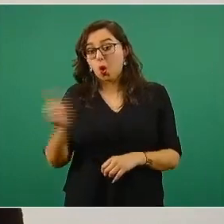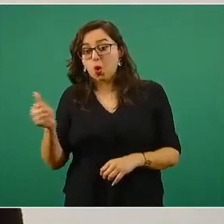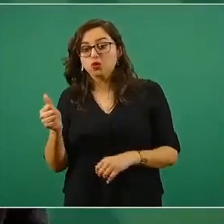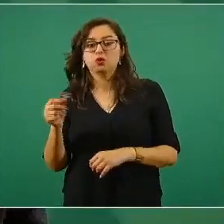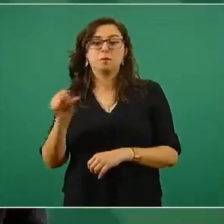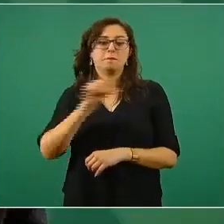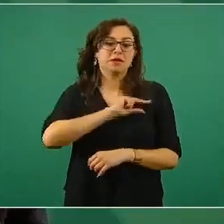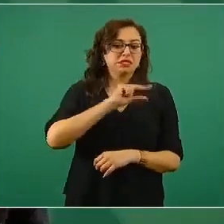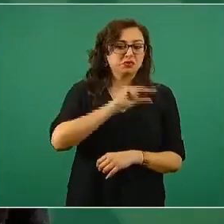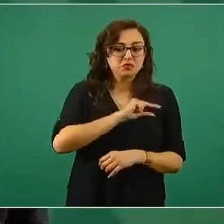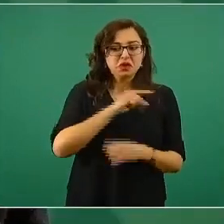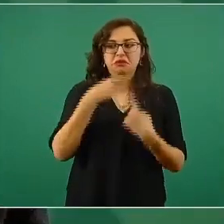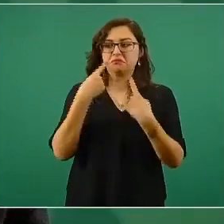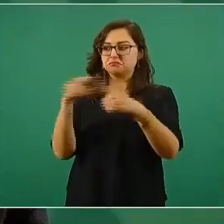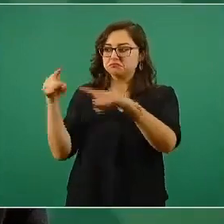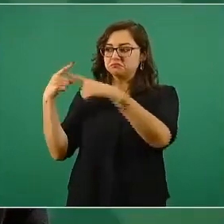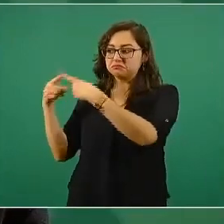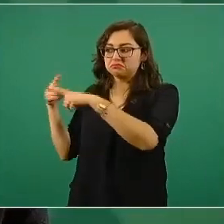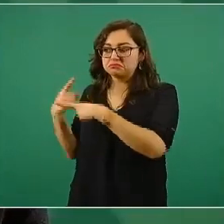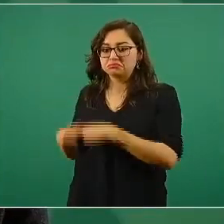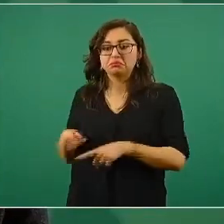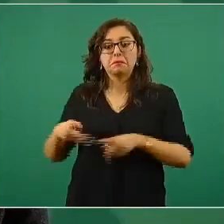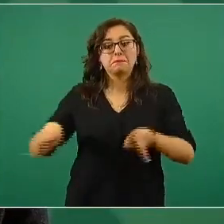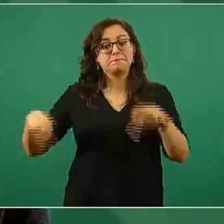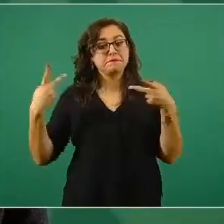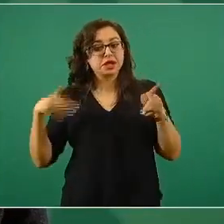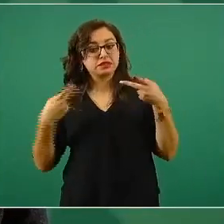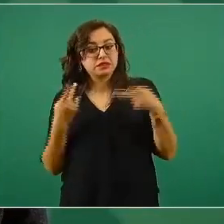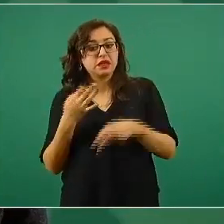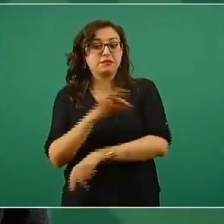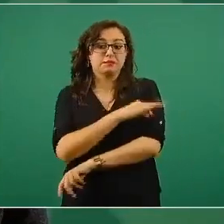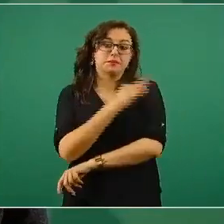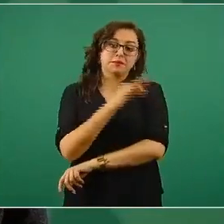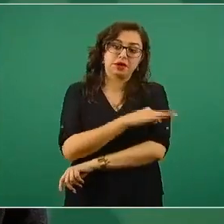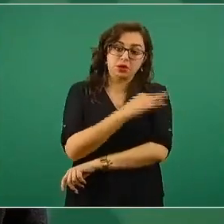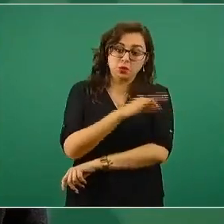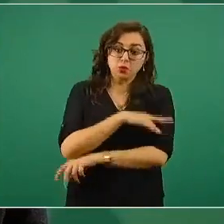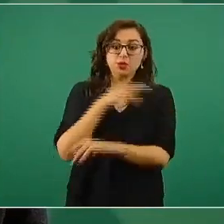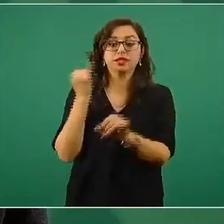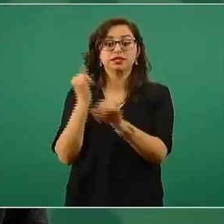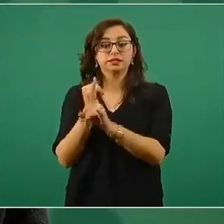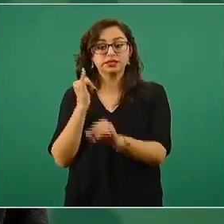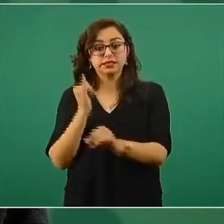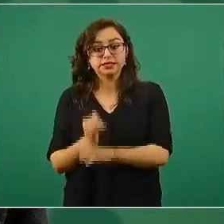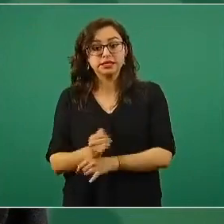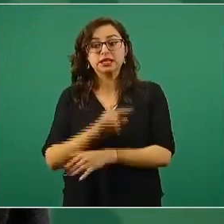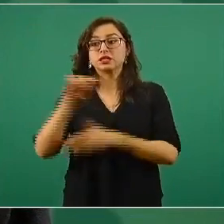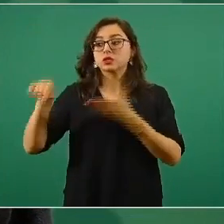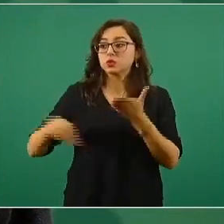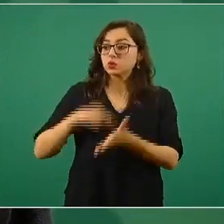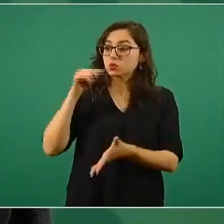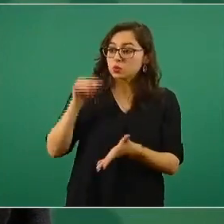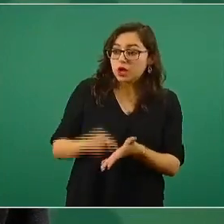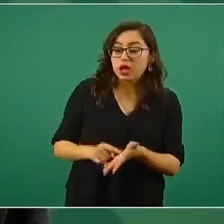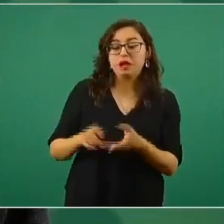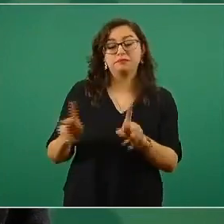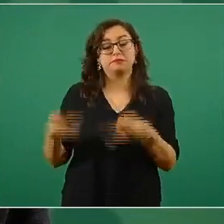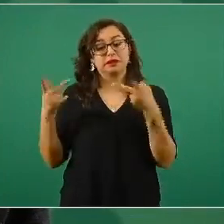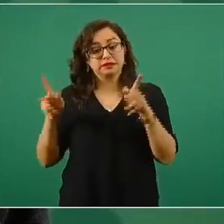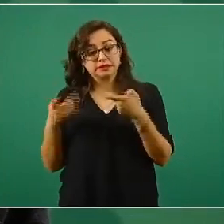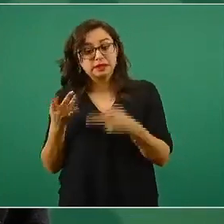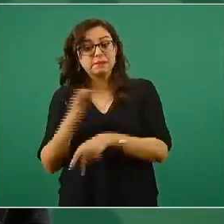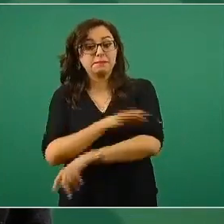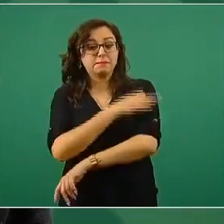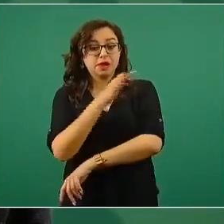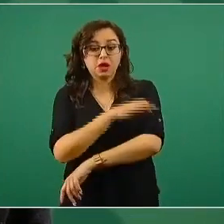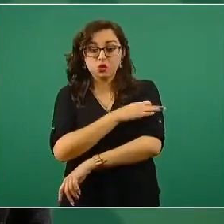de vacuna que ustedes vean que se está ofertando en alguna página de internet, en algún sitio público,